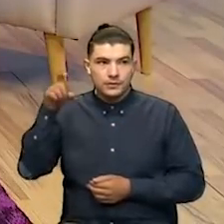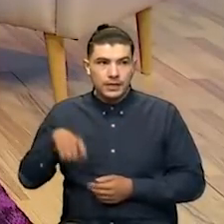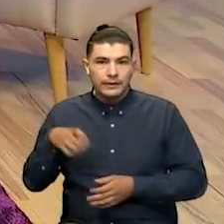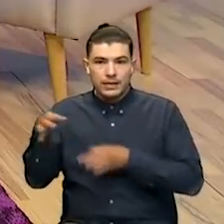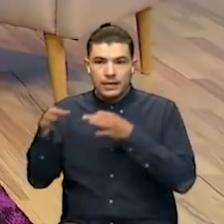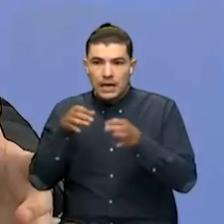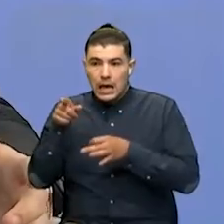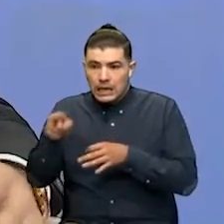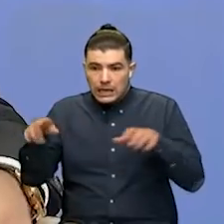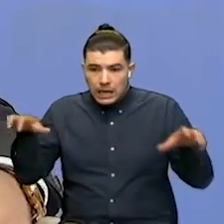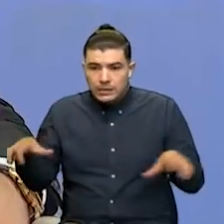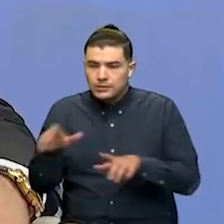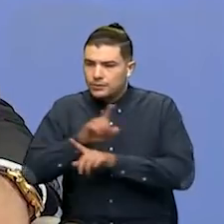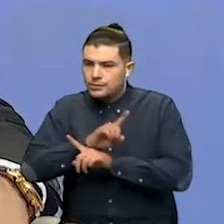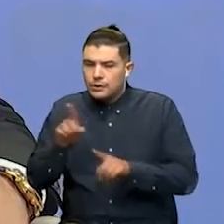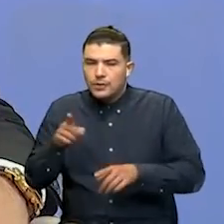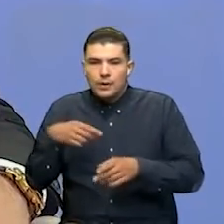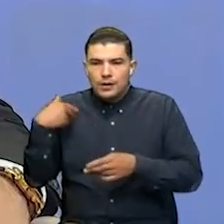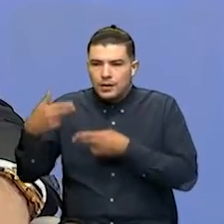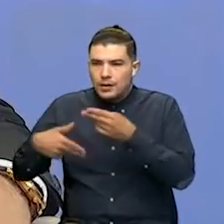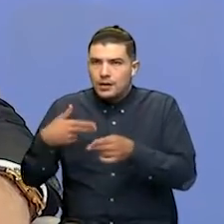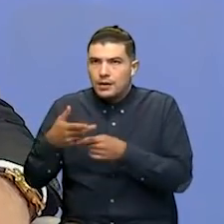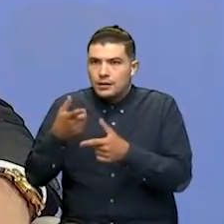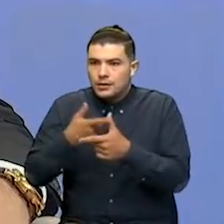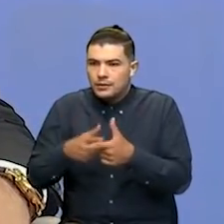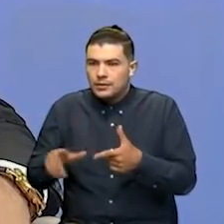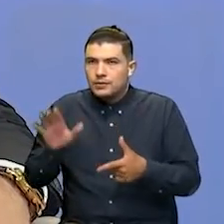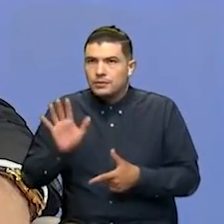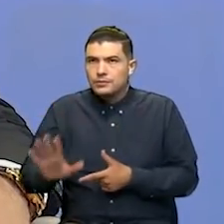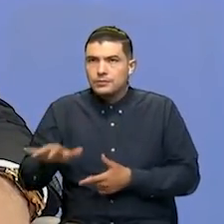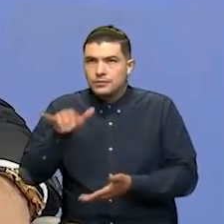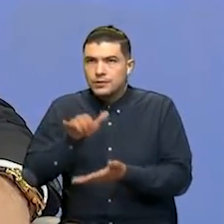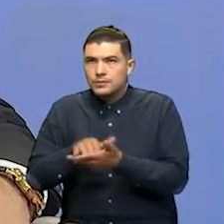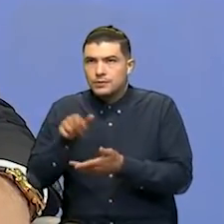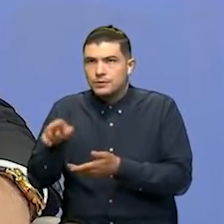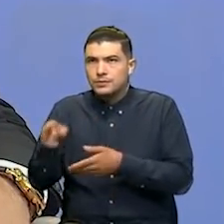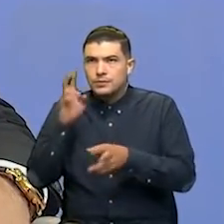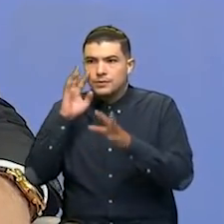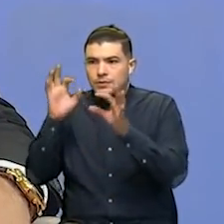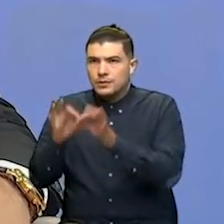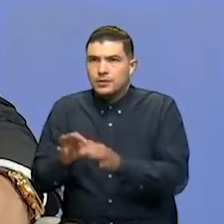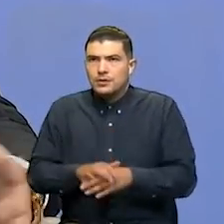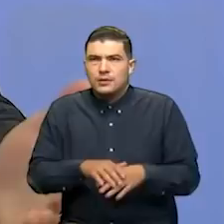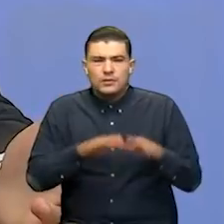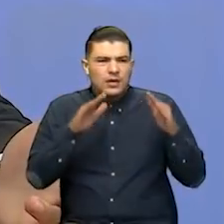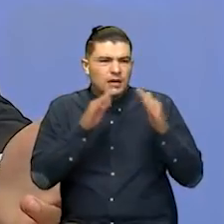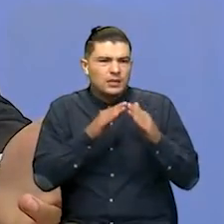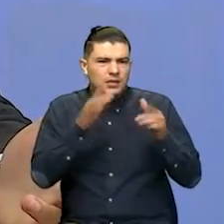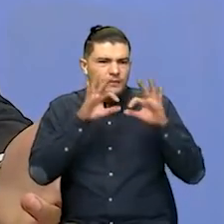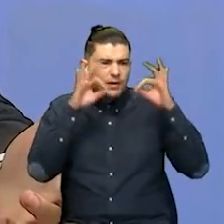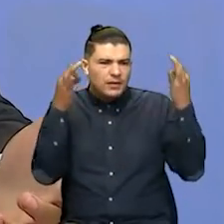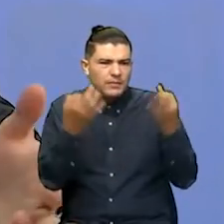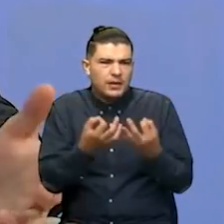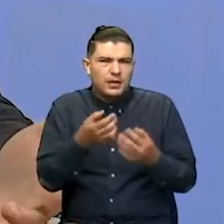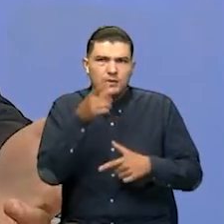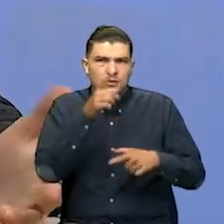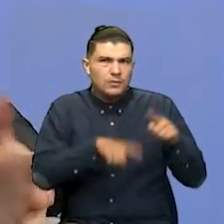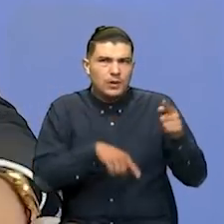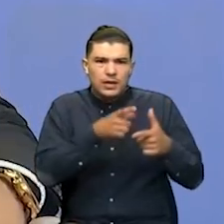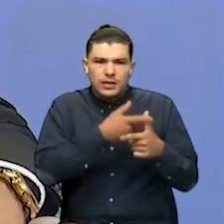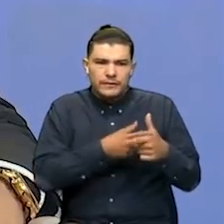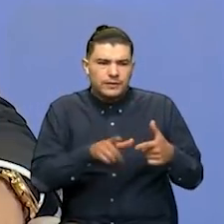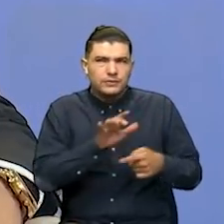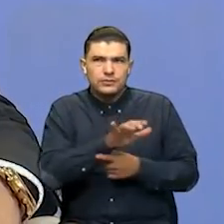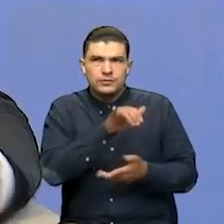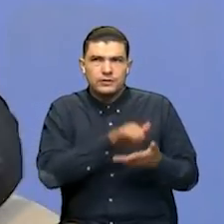que ahí no hay acciones. Es, digamos, como la porción, me imagino que es a lo que se refiere. Sí, una vivienda familiar no se parte de esa manera. No